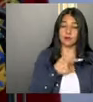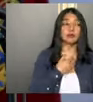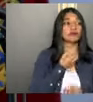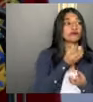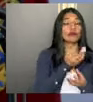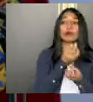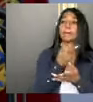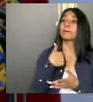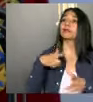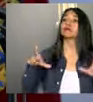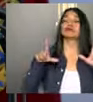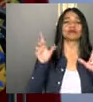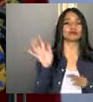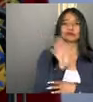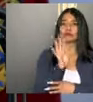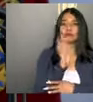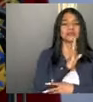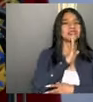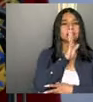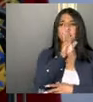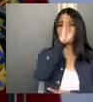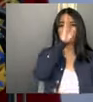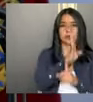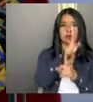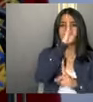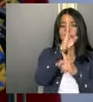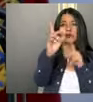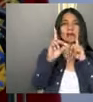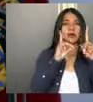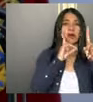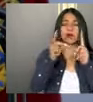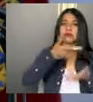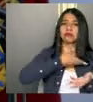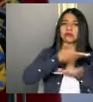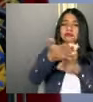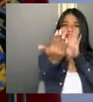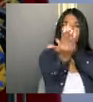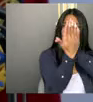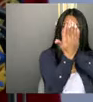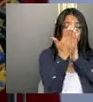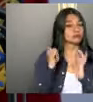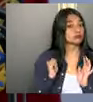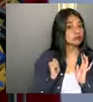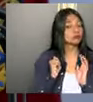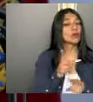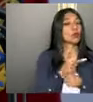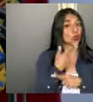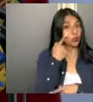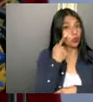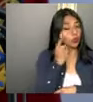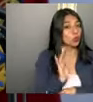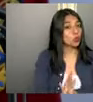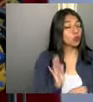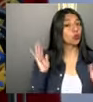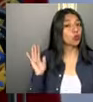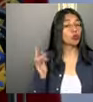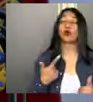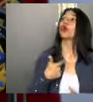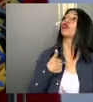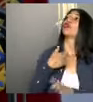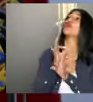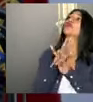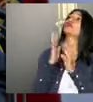vocero para tener una relación directa y un diálogo abierto y democrático con todos los sectores. Así que mucho ojo con eso, si me ayudan a amplificar ese